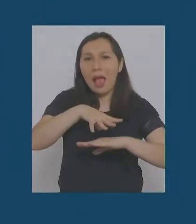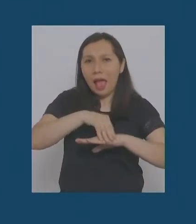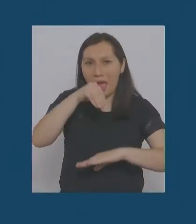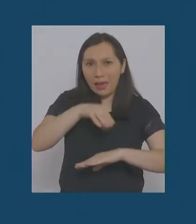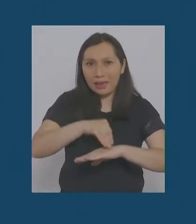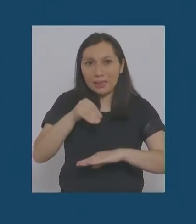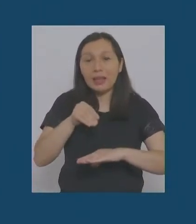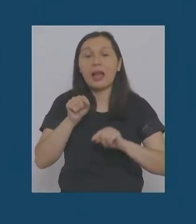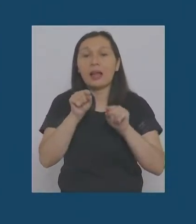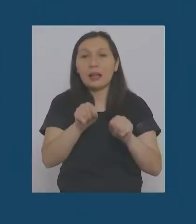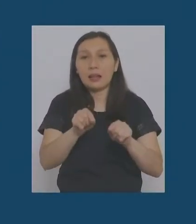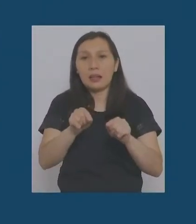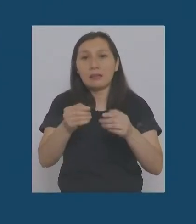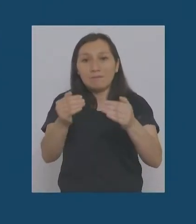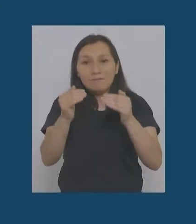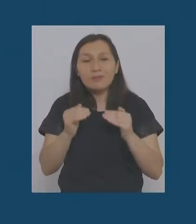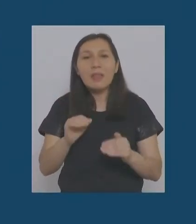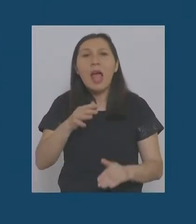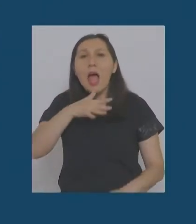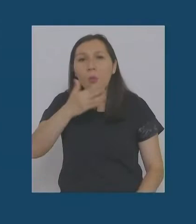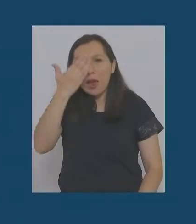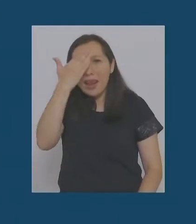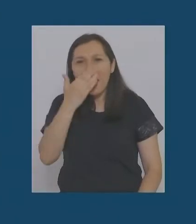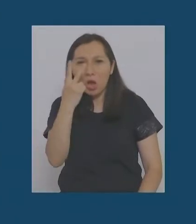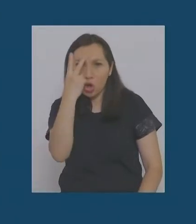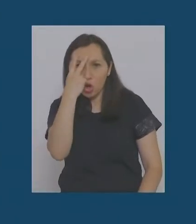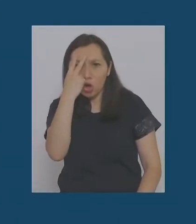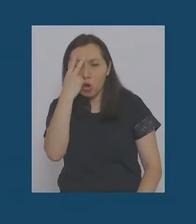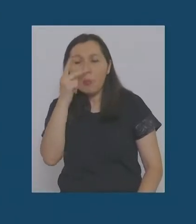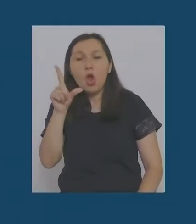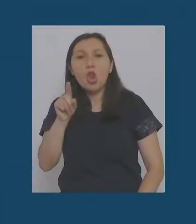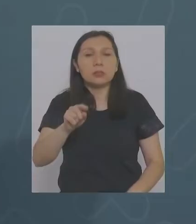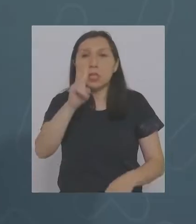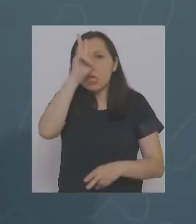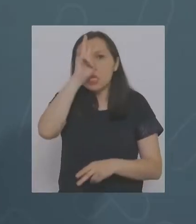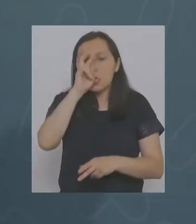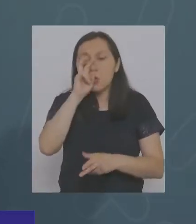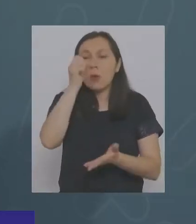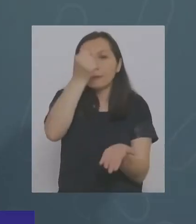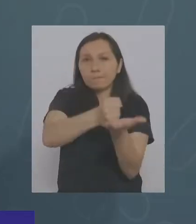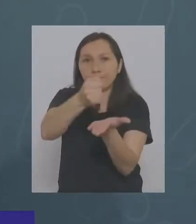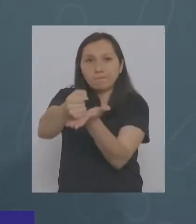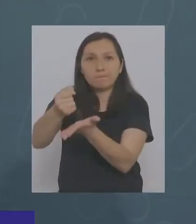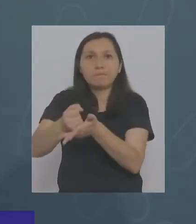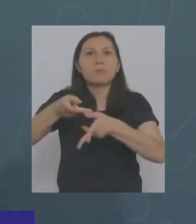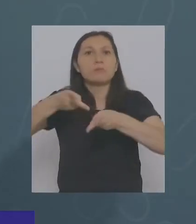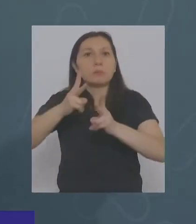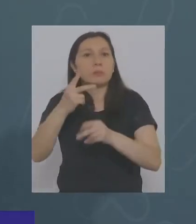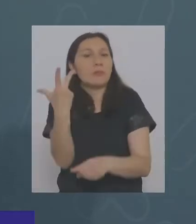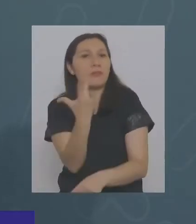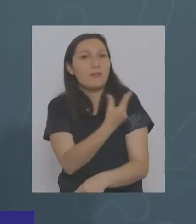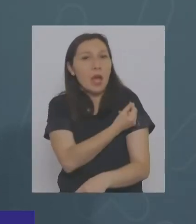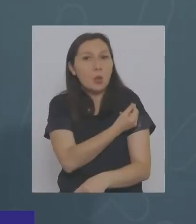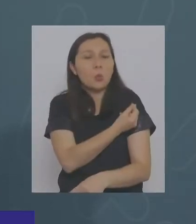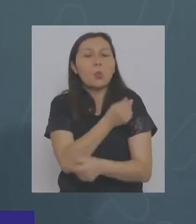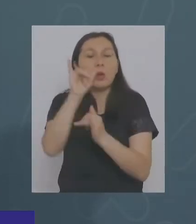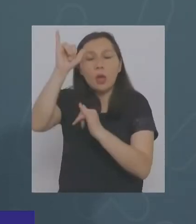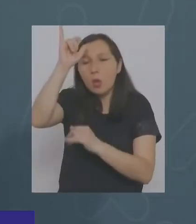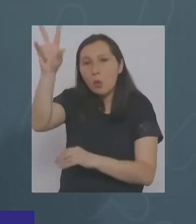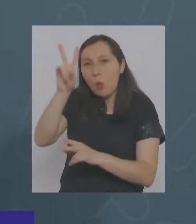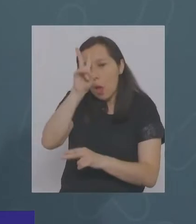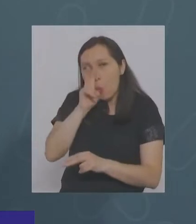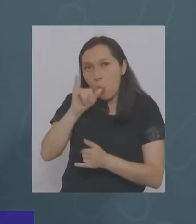Chile, si son extranjeros, tendrán que haber homologado y validado su proceso de vacunación. Tendrán que